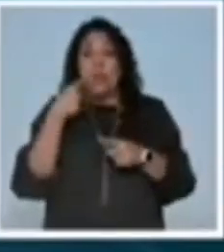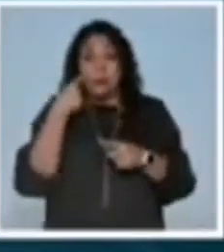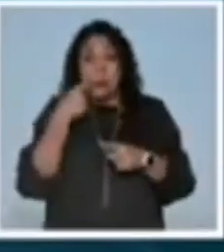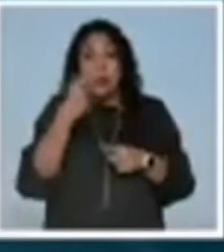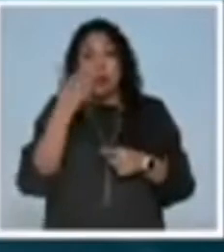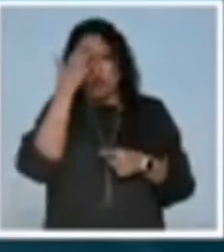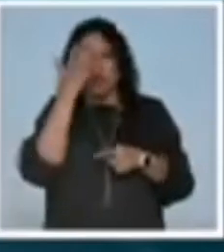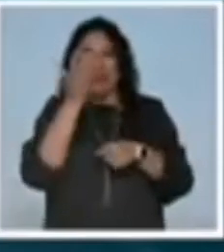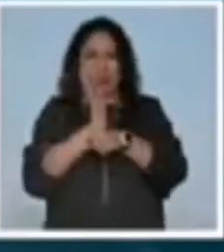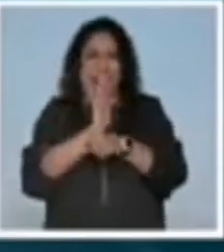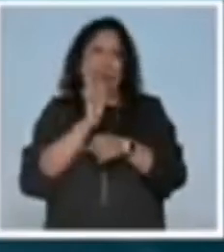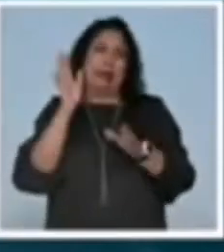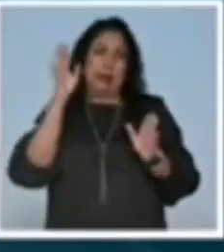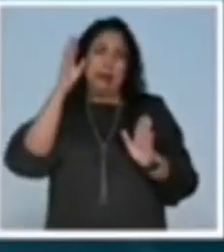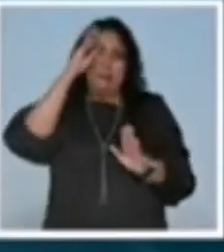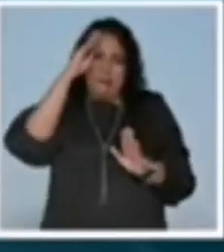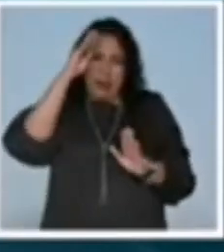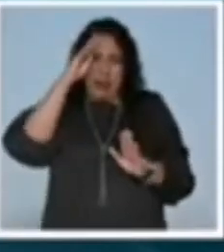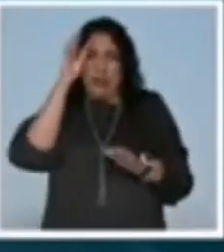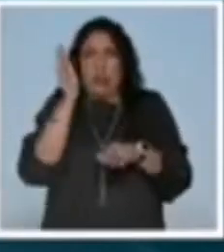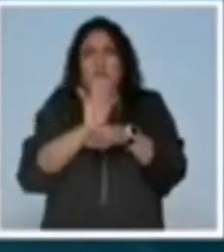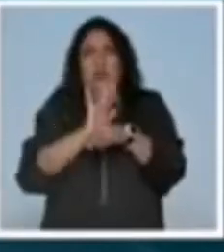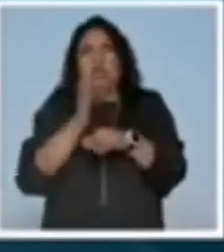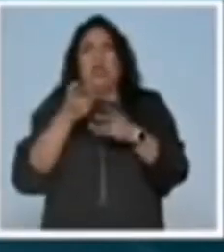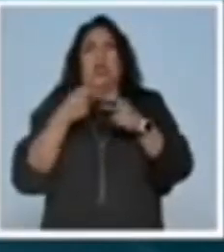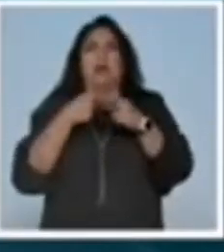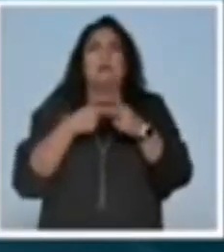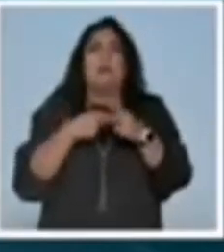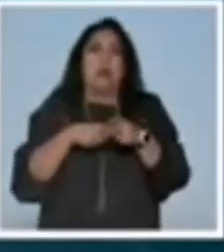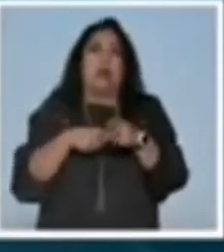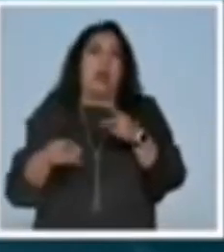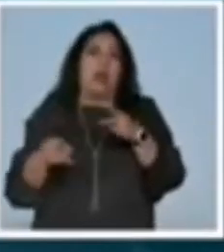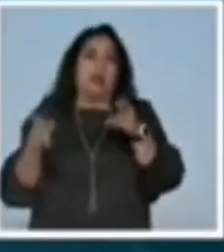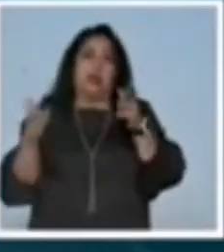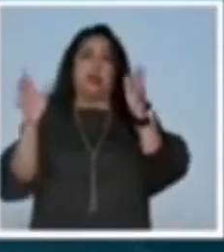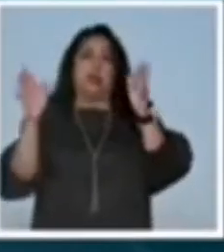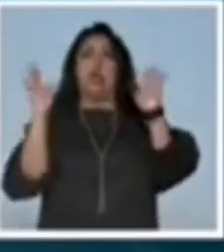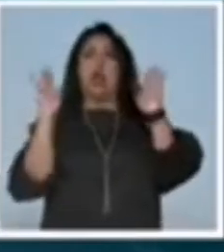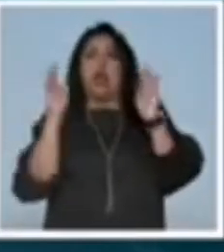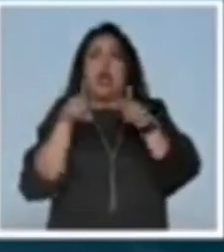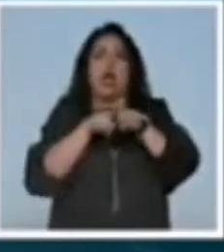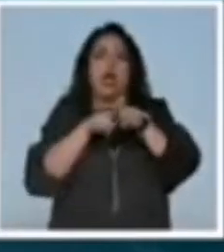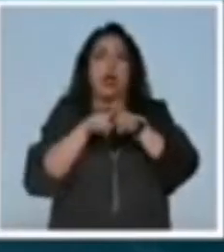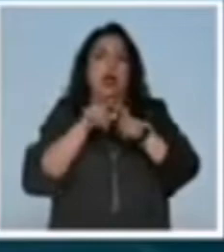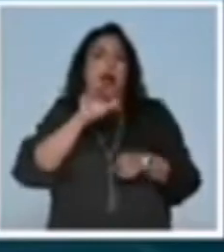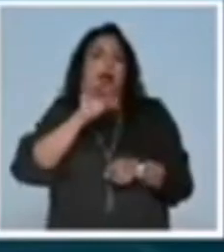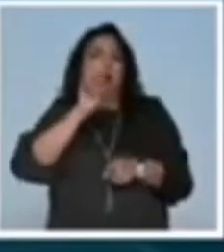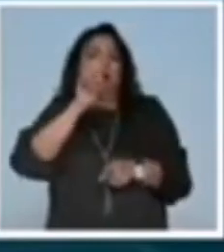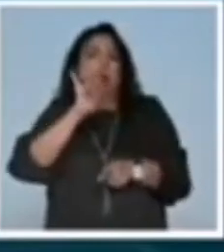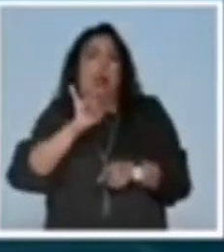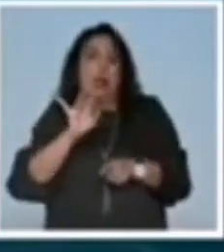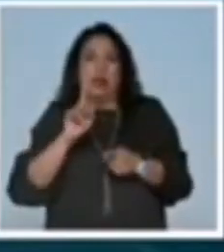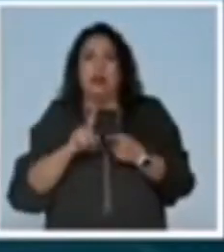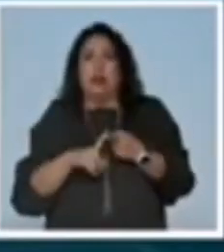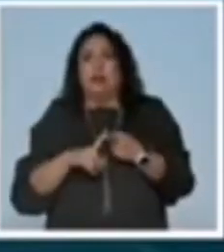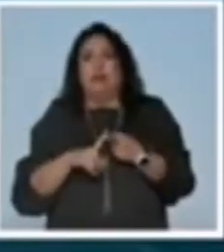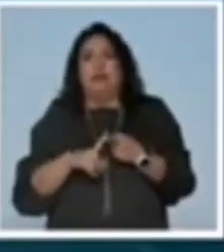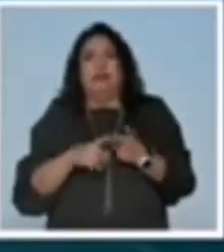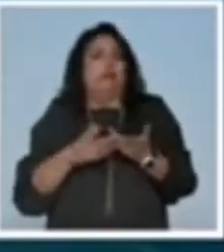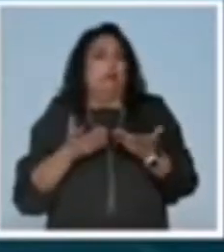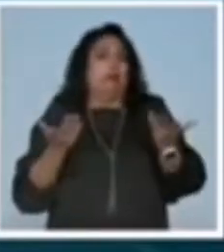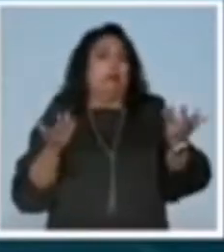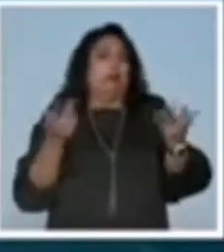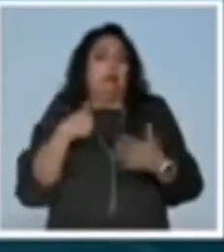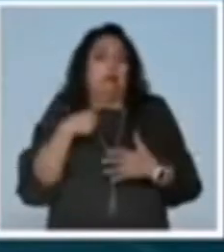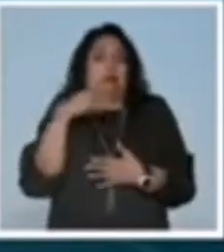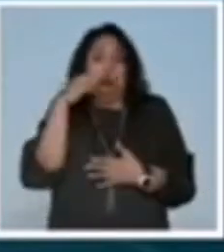al cine y creen que el cine empezó con los hermanos Avdi, ¿no? Pues